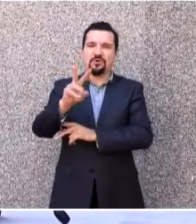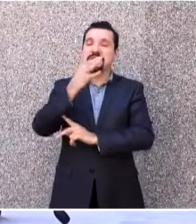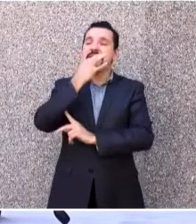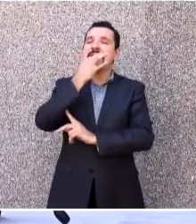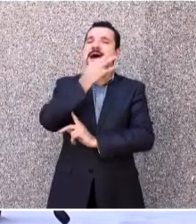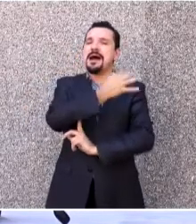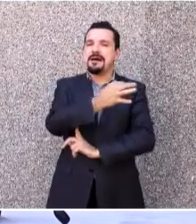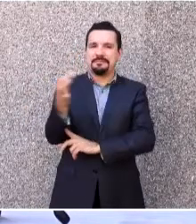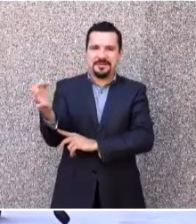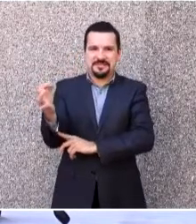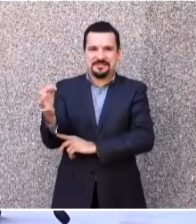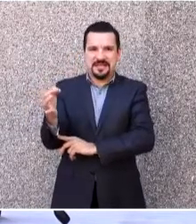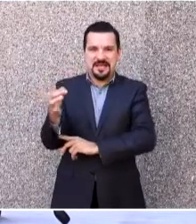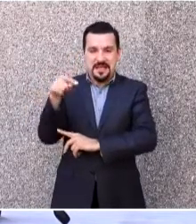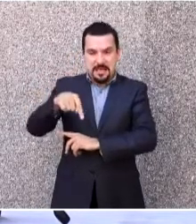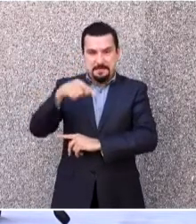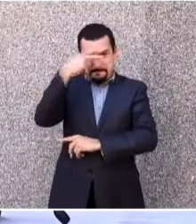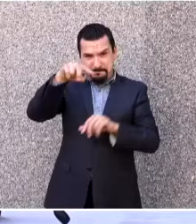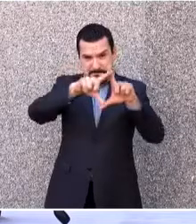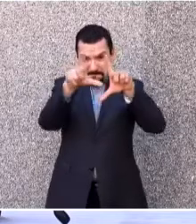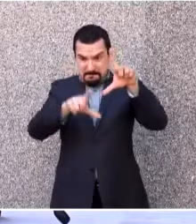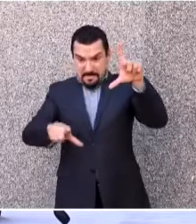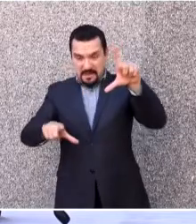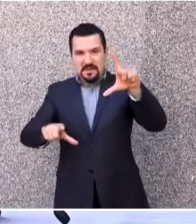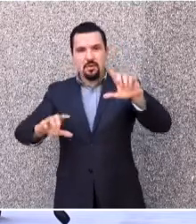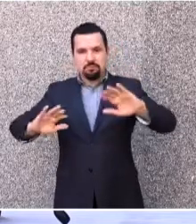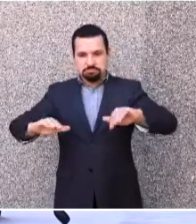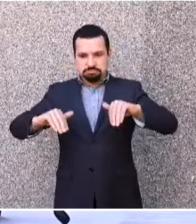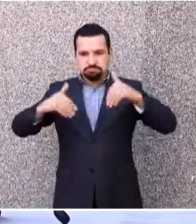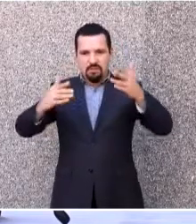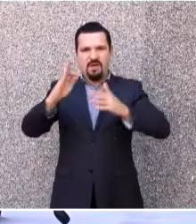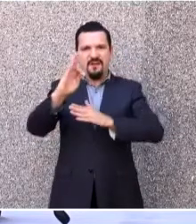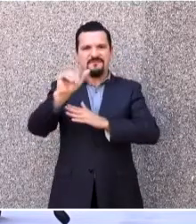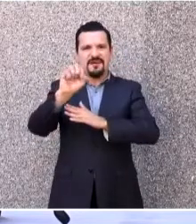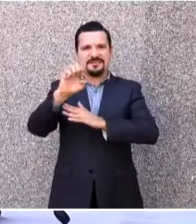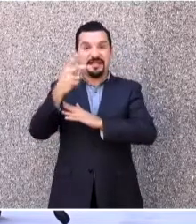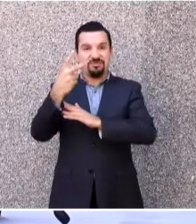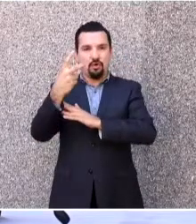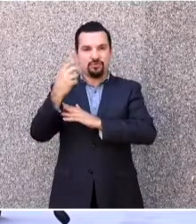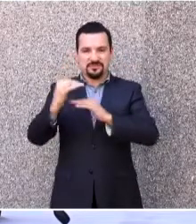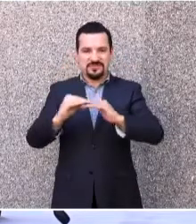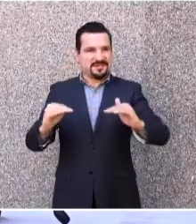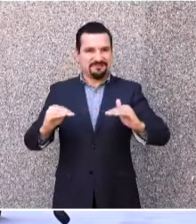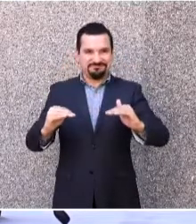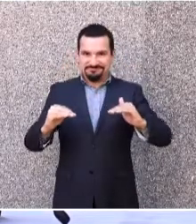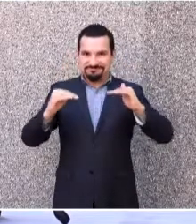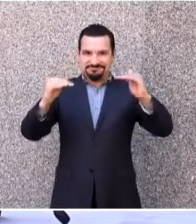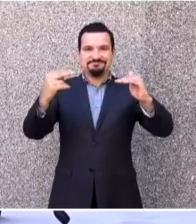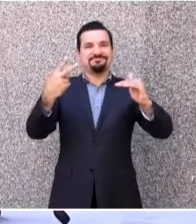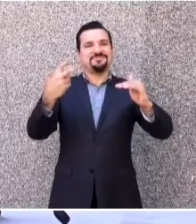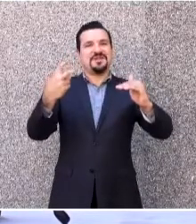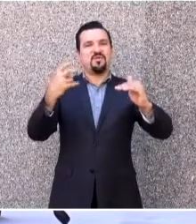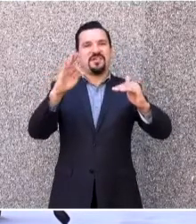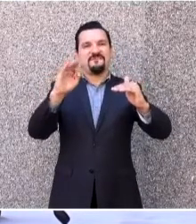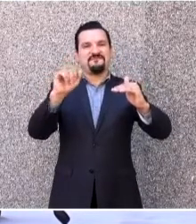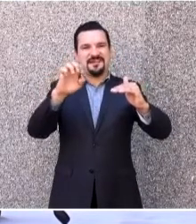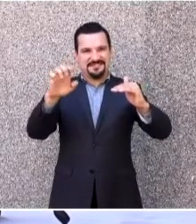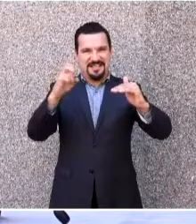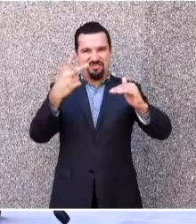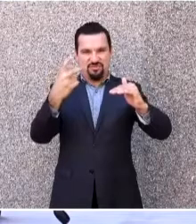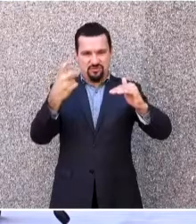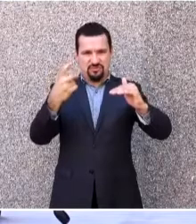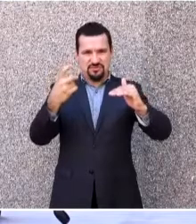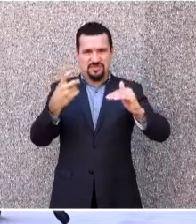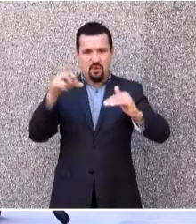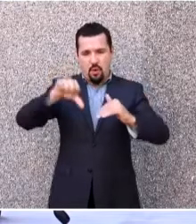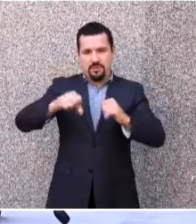entra el país en fase 2. Yo quisiera creer que después de anunciar esta fase 2,